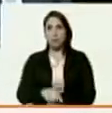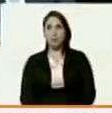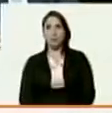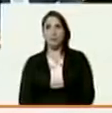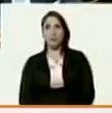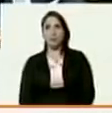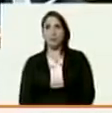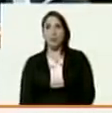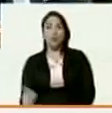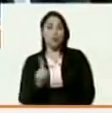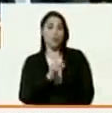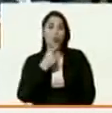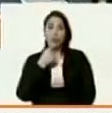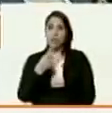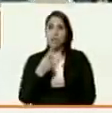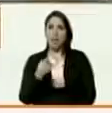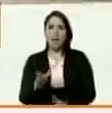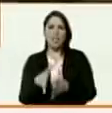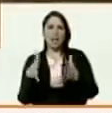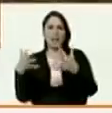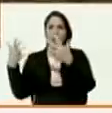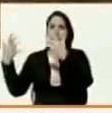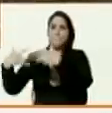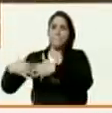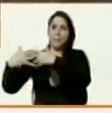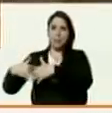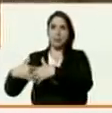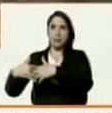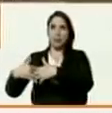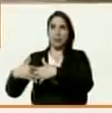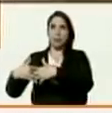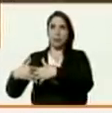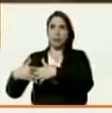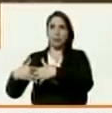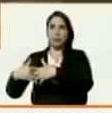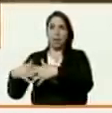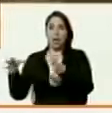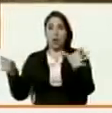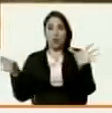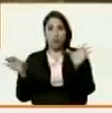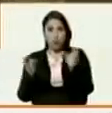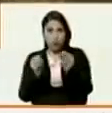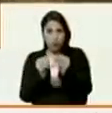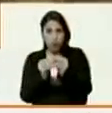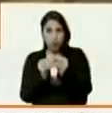no lo que le digan las grandes corporaciones. En